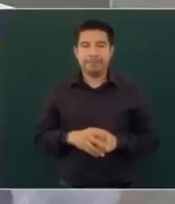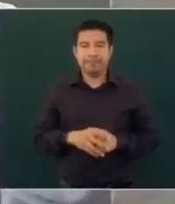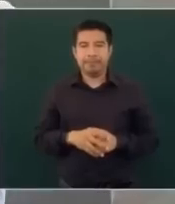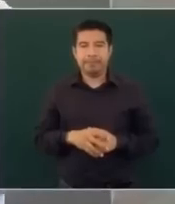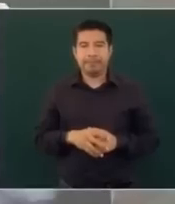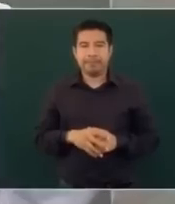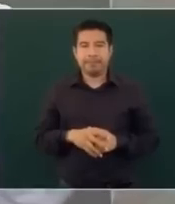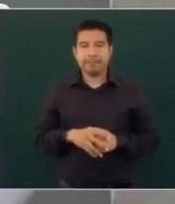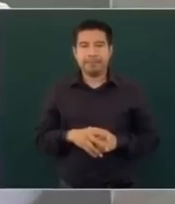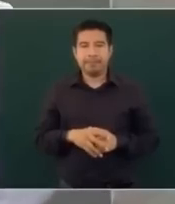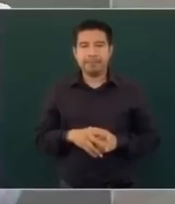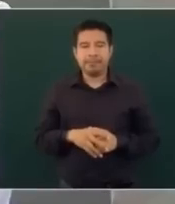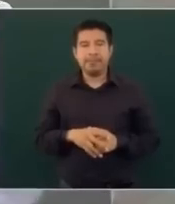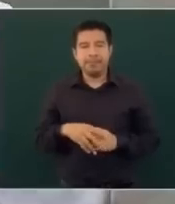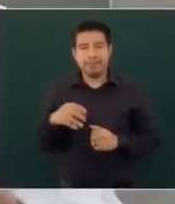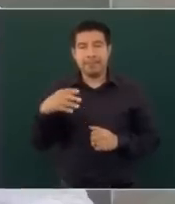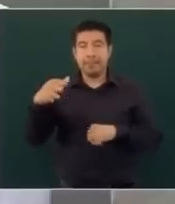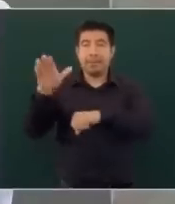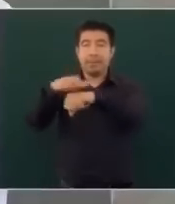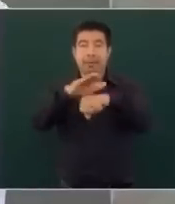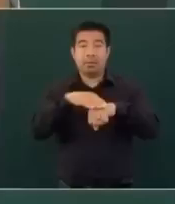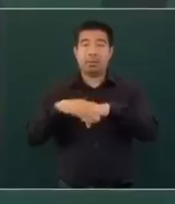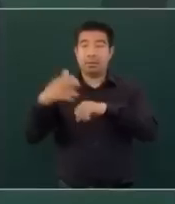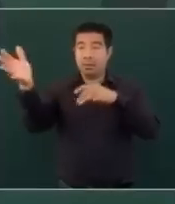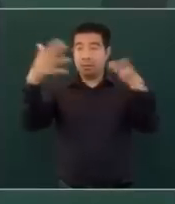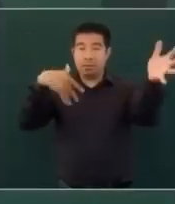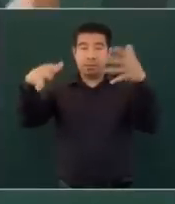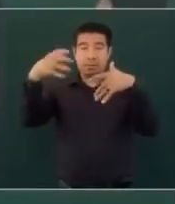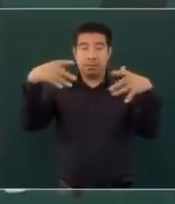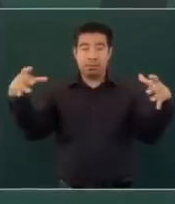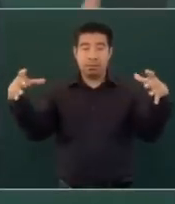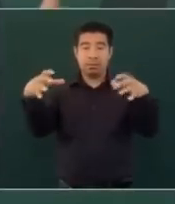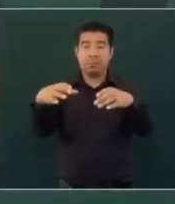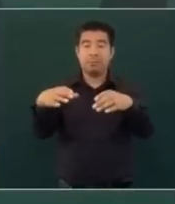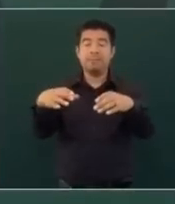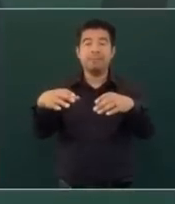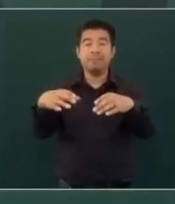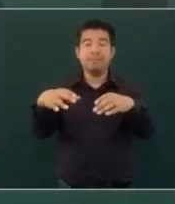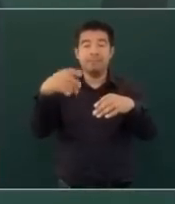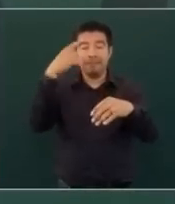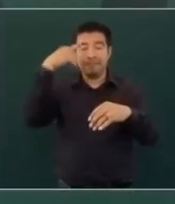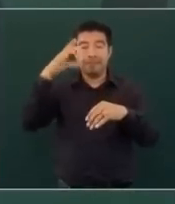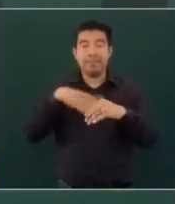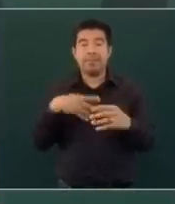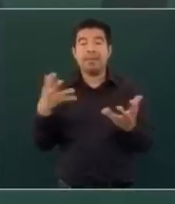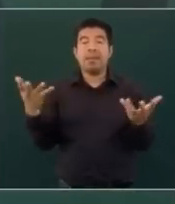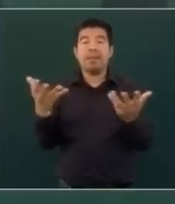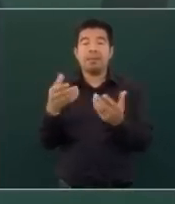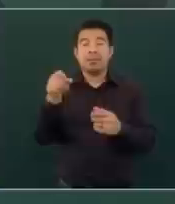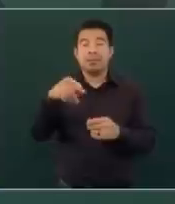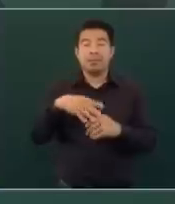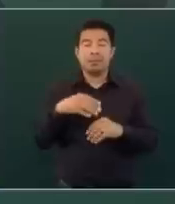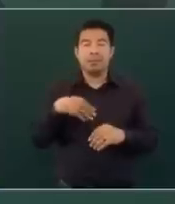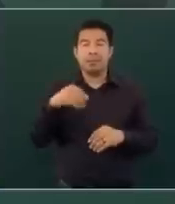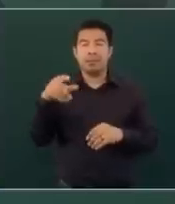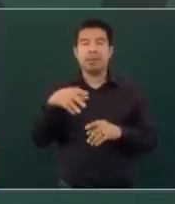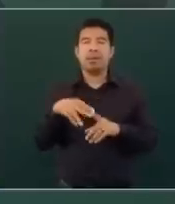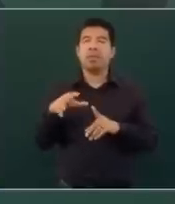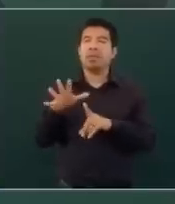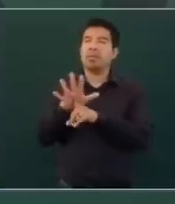que los congregaron, ¿no?, con ese propósito. Pero qué bueno, porque cómo